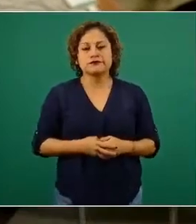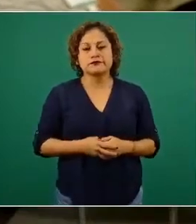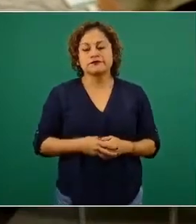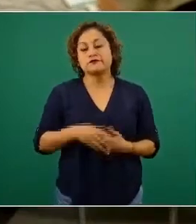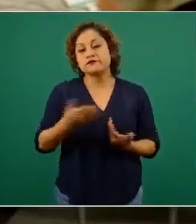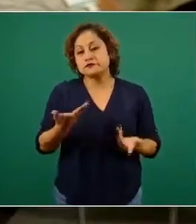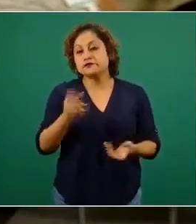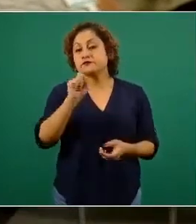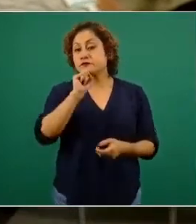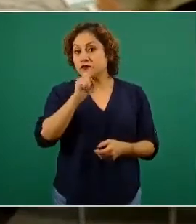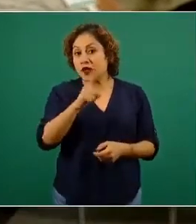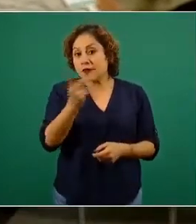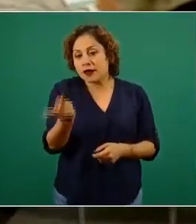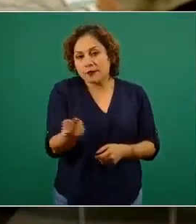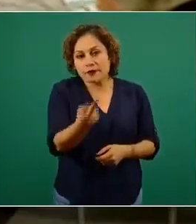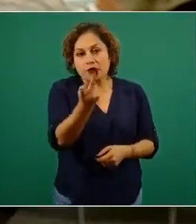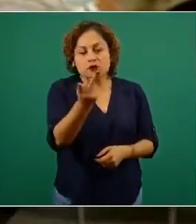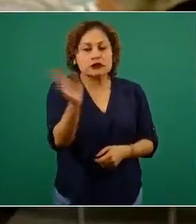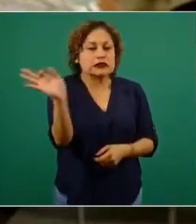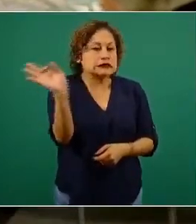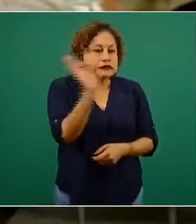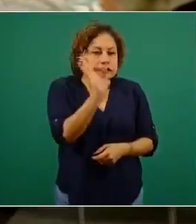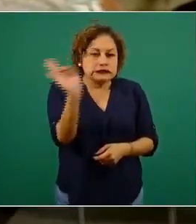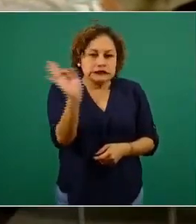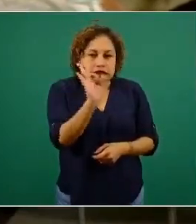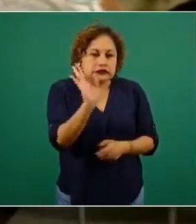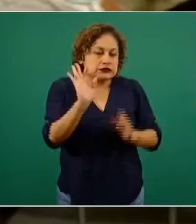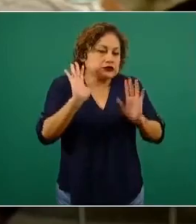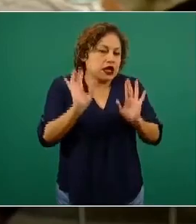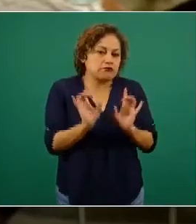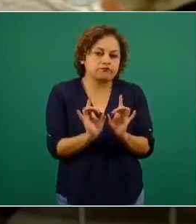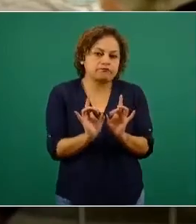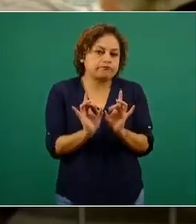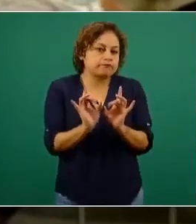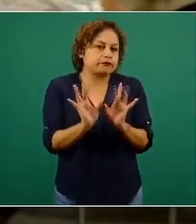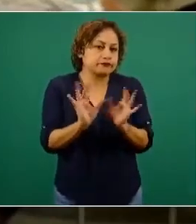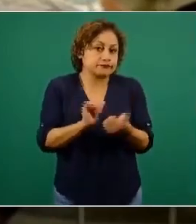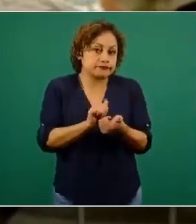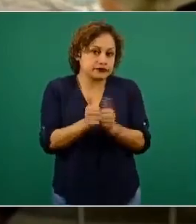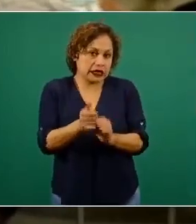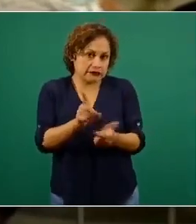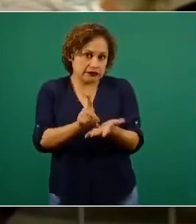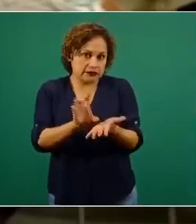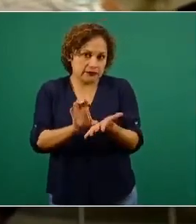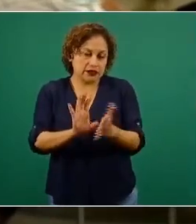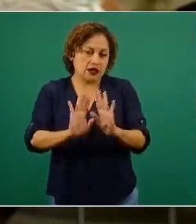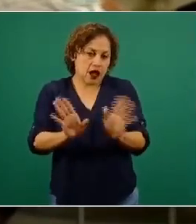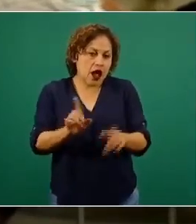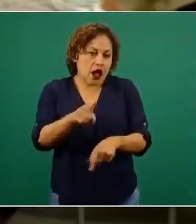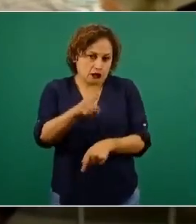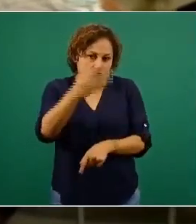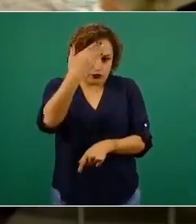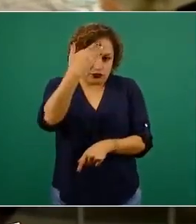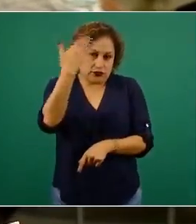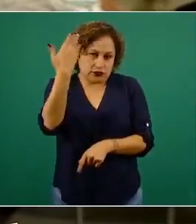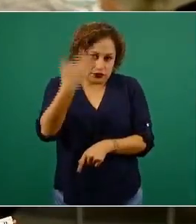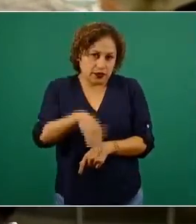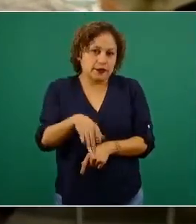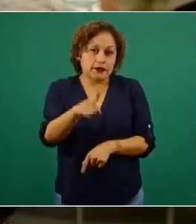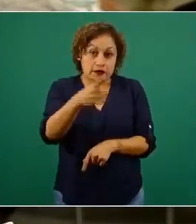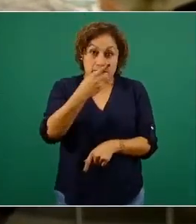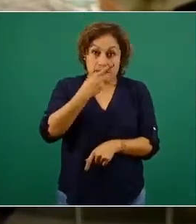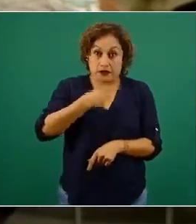suceda una discapacidad, por ejemplo, que se puede dar, como ustedes ya los habían comentado, ¿quién sería